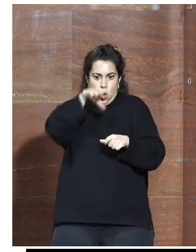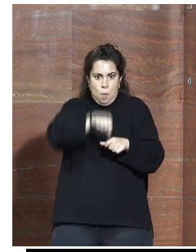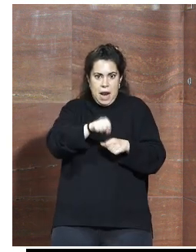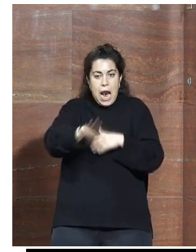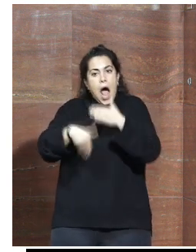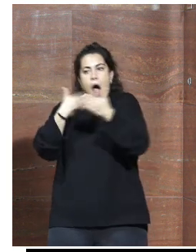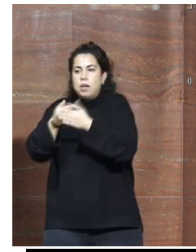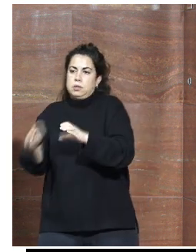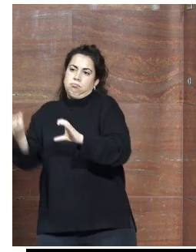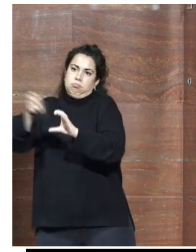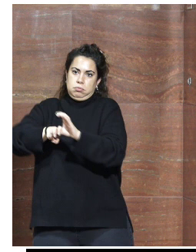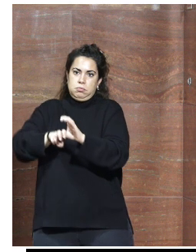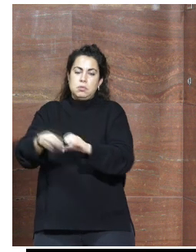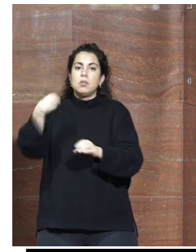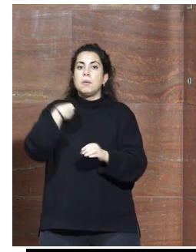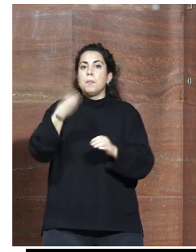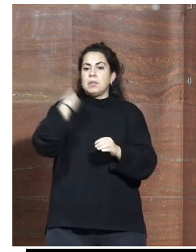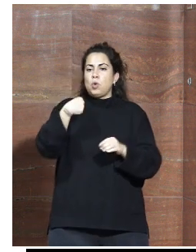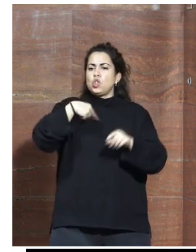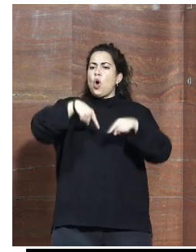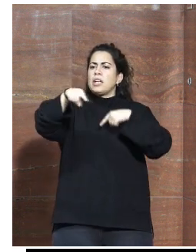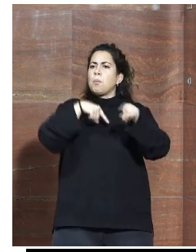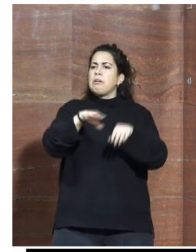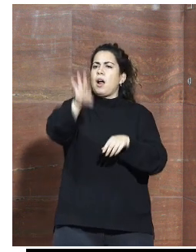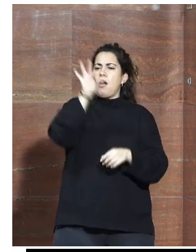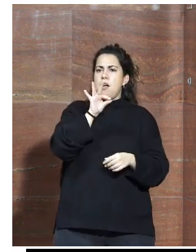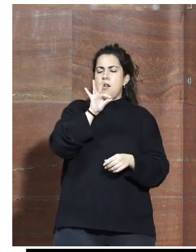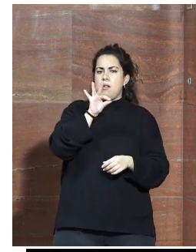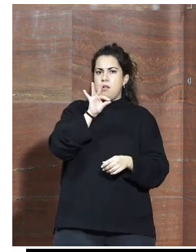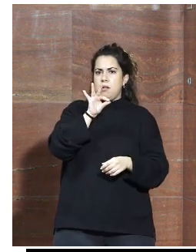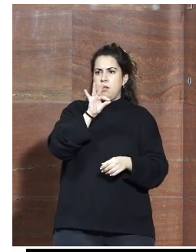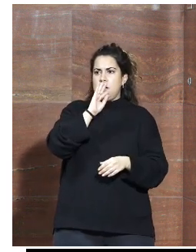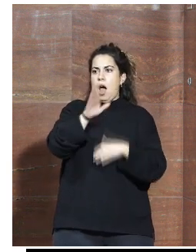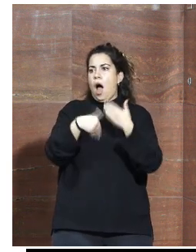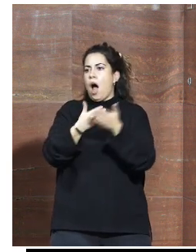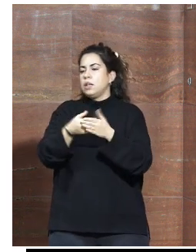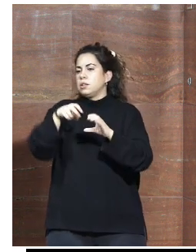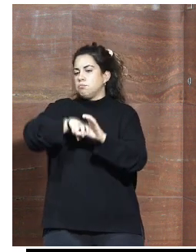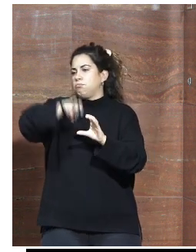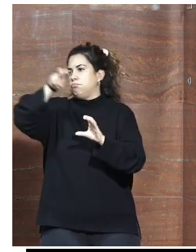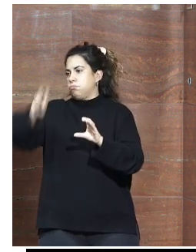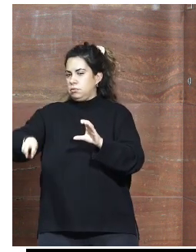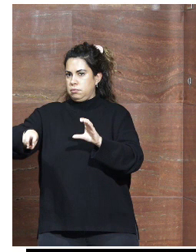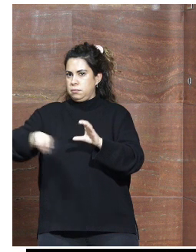decido que voy a utilizar un sistema de transporte público hasta que lo dejo.